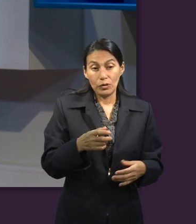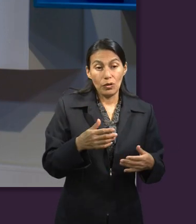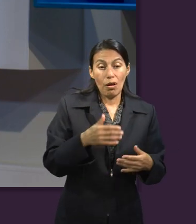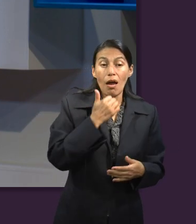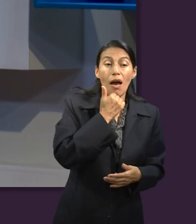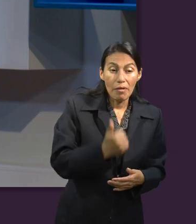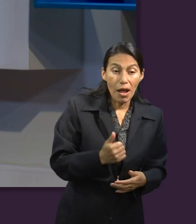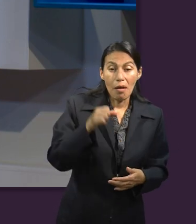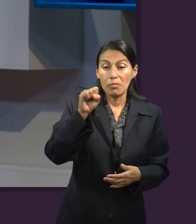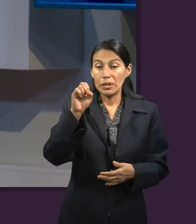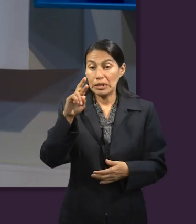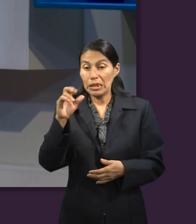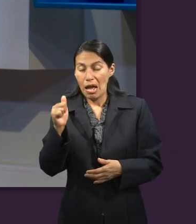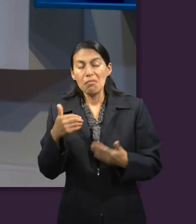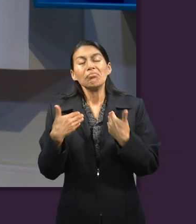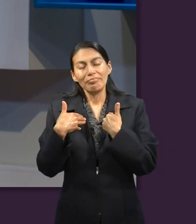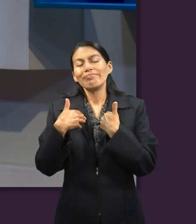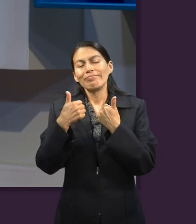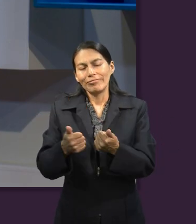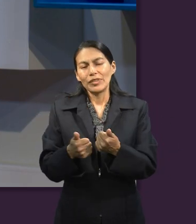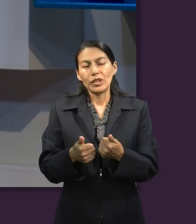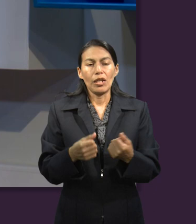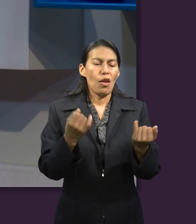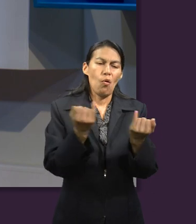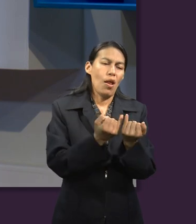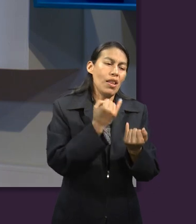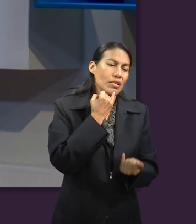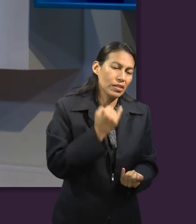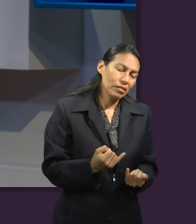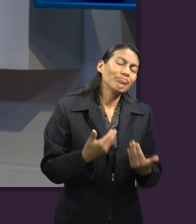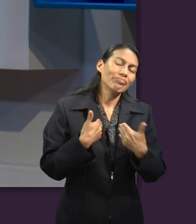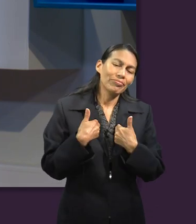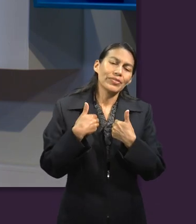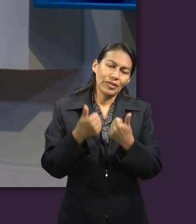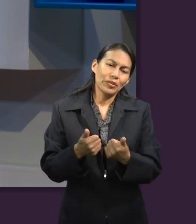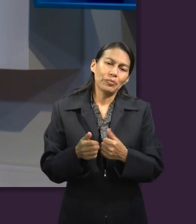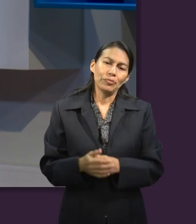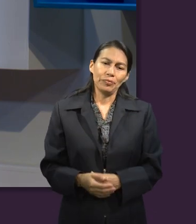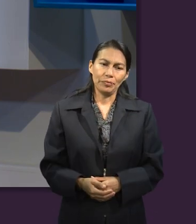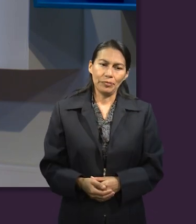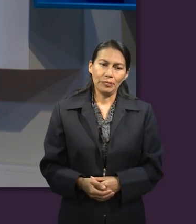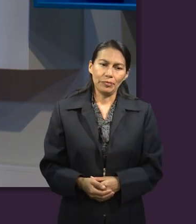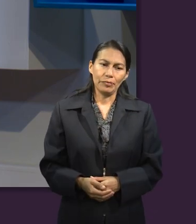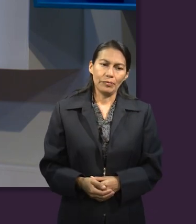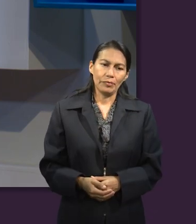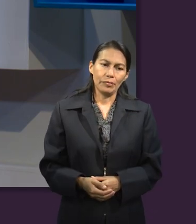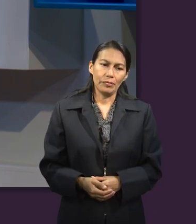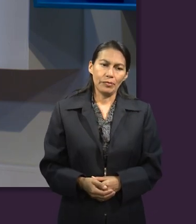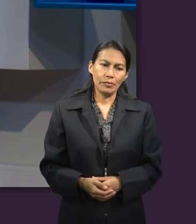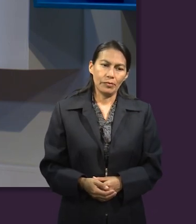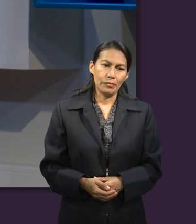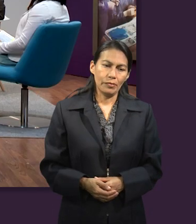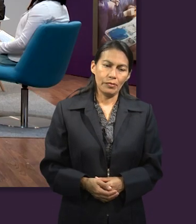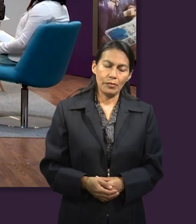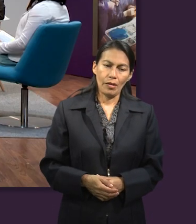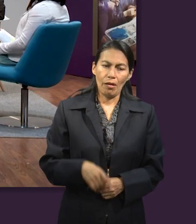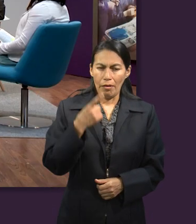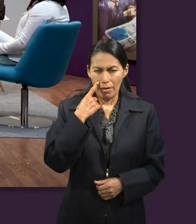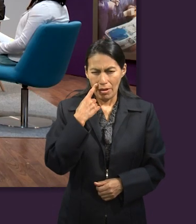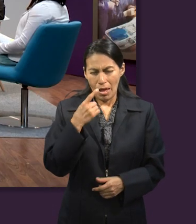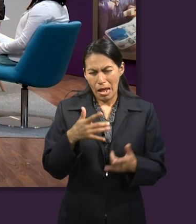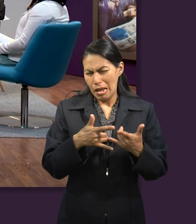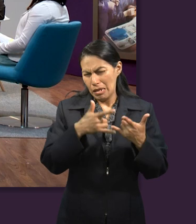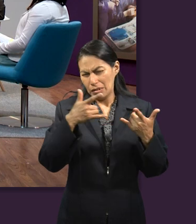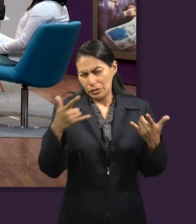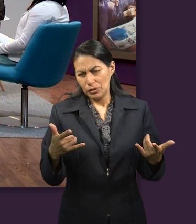algo que comprendió abraham que comprendió sahara y que también comprendió isaac y podemos luego ver la